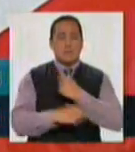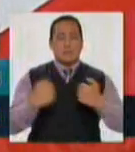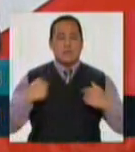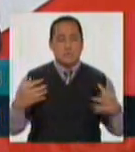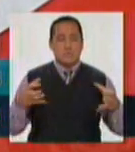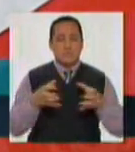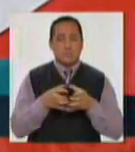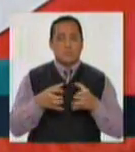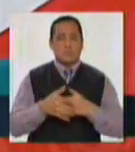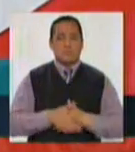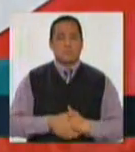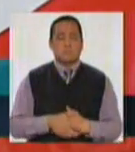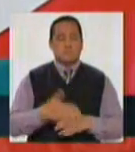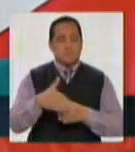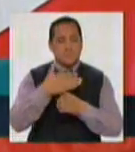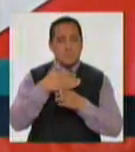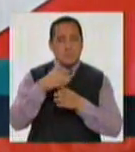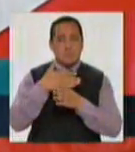nosotros